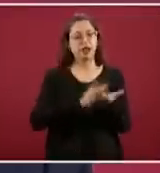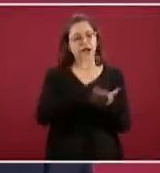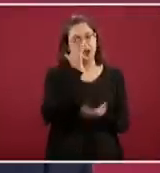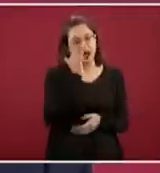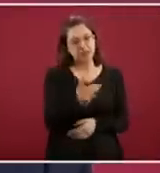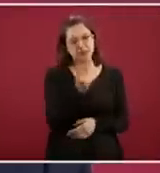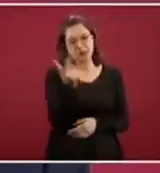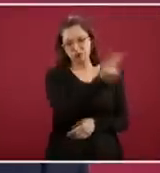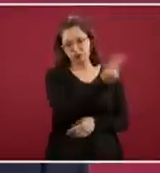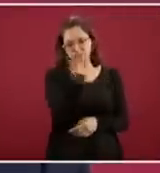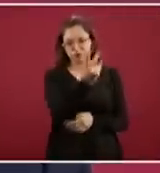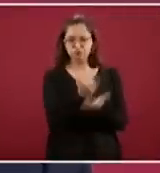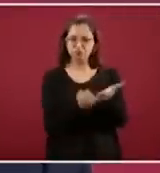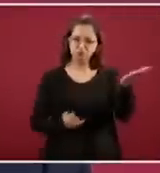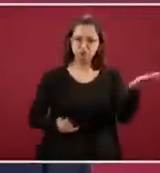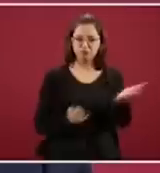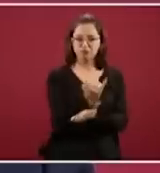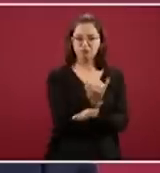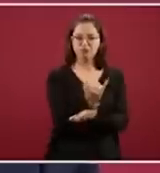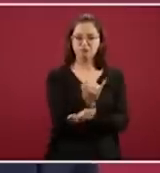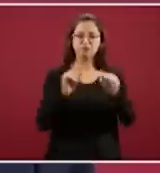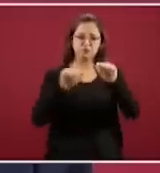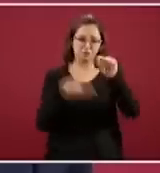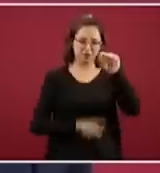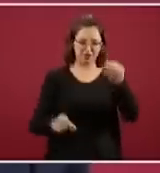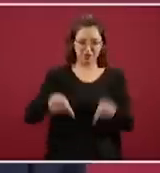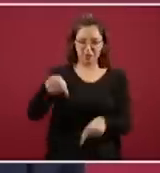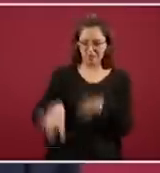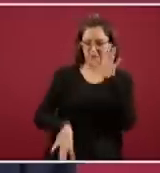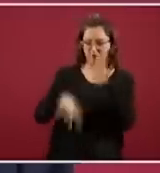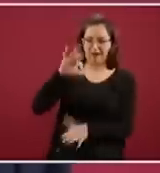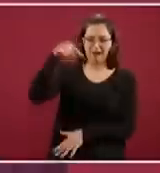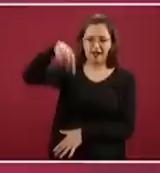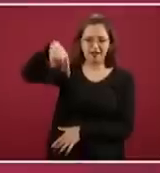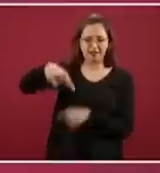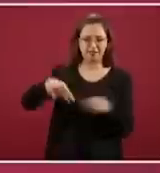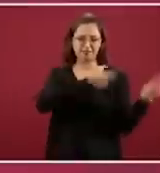hayan decidido que se firme aquí